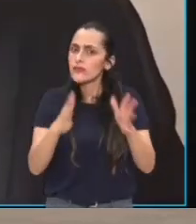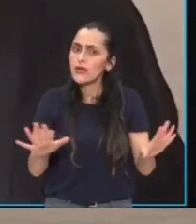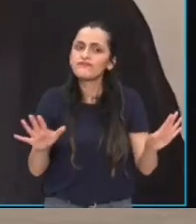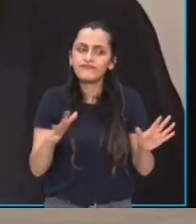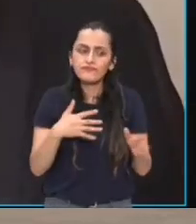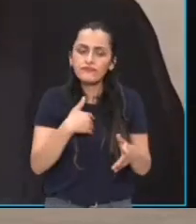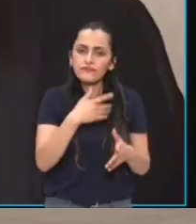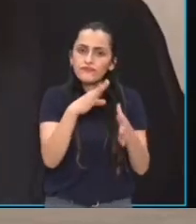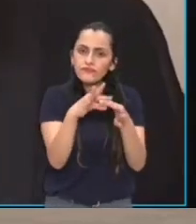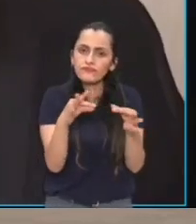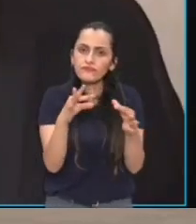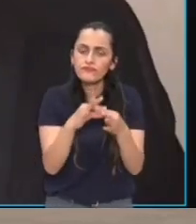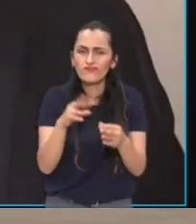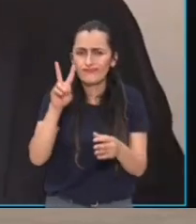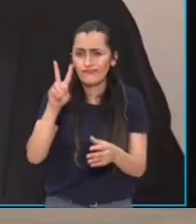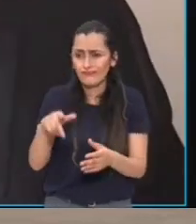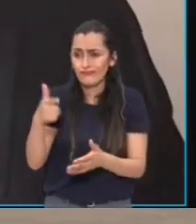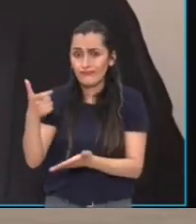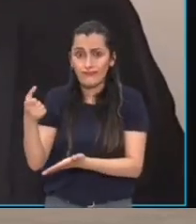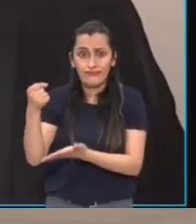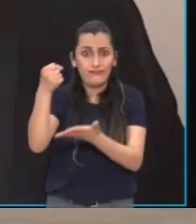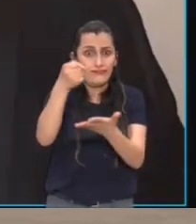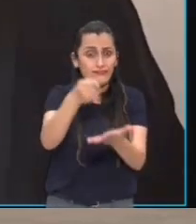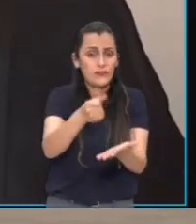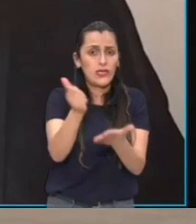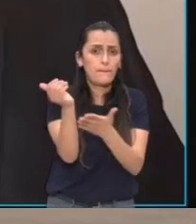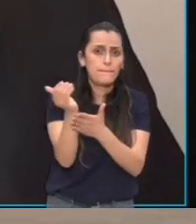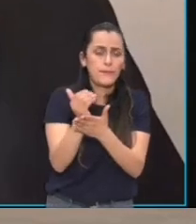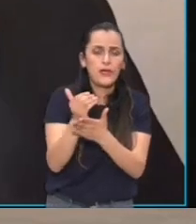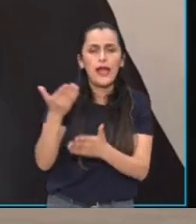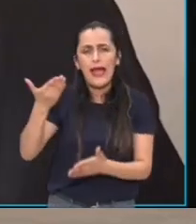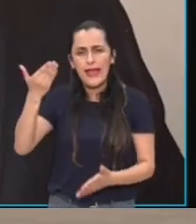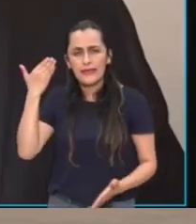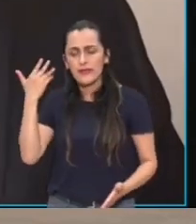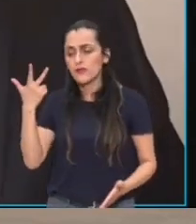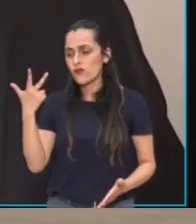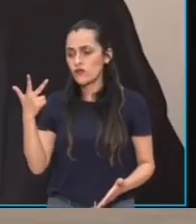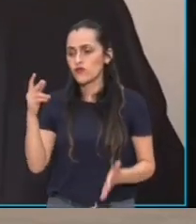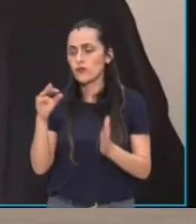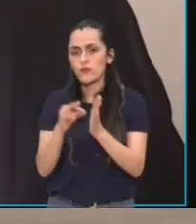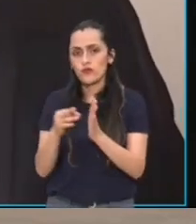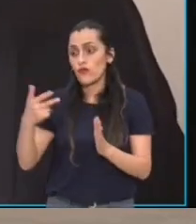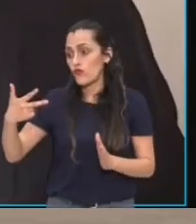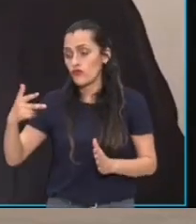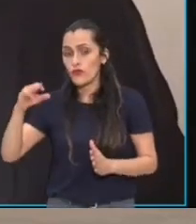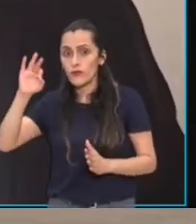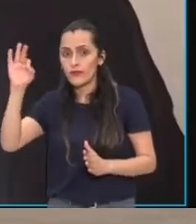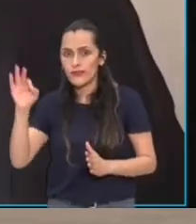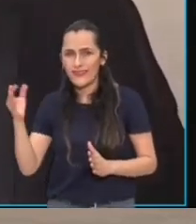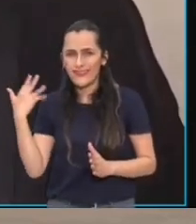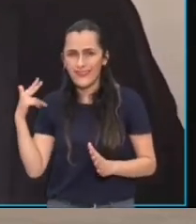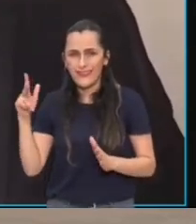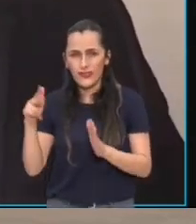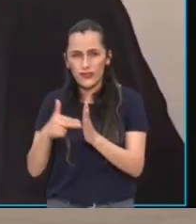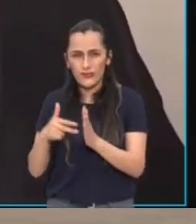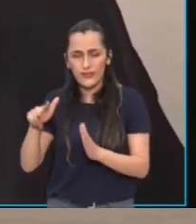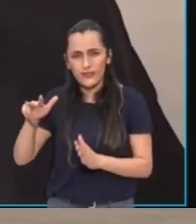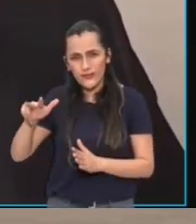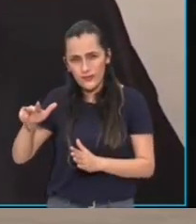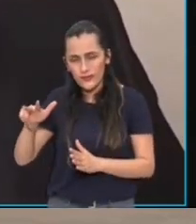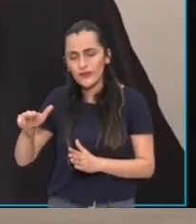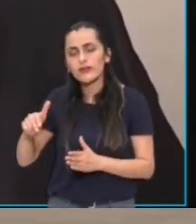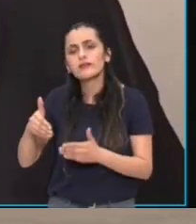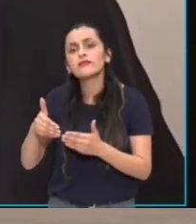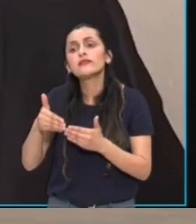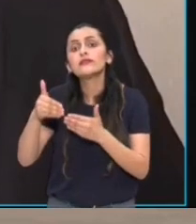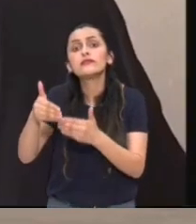habido un retroceso como porcentaje del gasto neto total, pasando del 8.8% en 2018 al 8.6% en